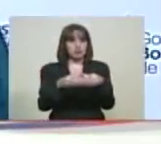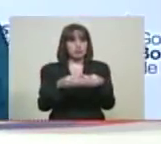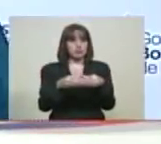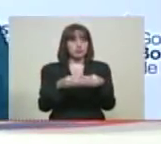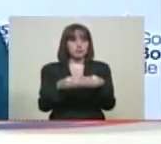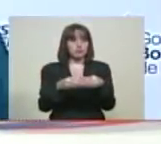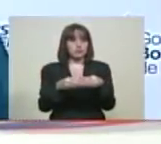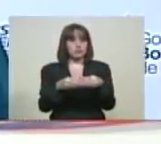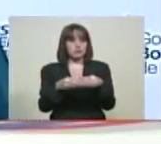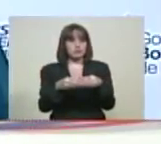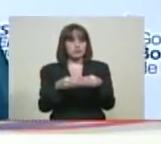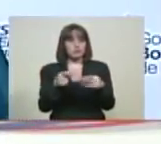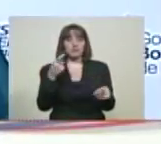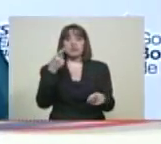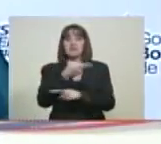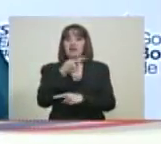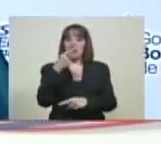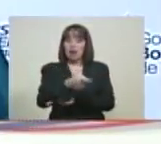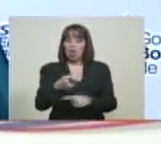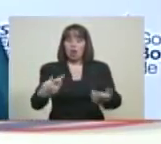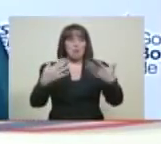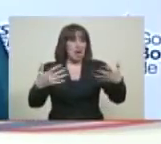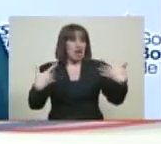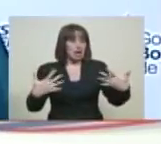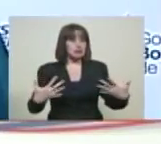gobierno declarado en emergencia